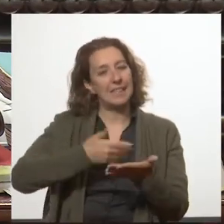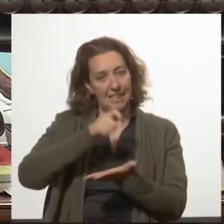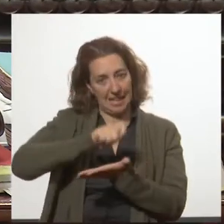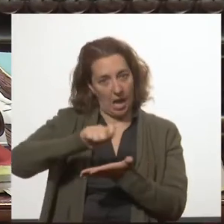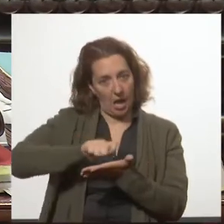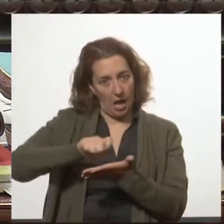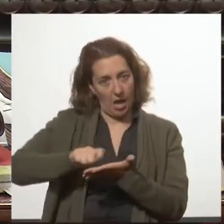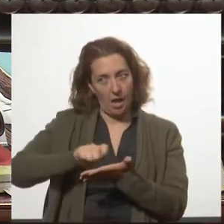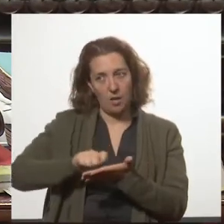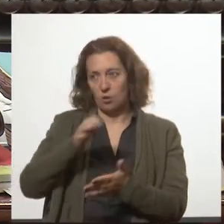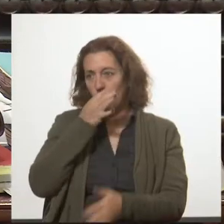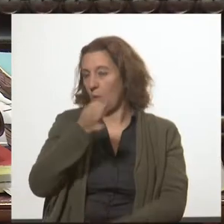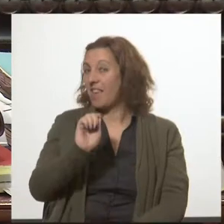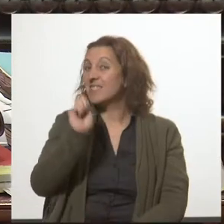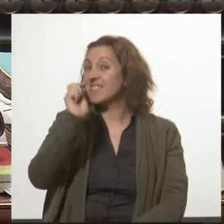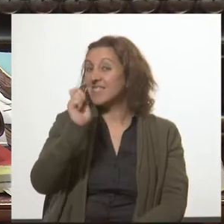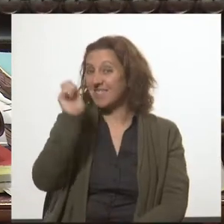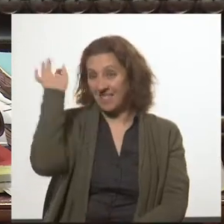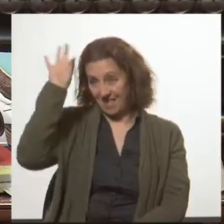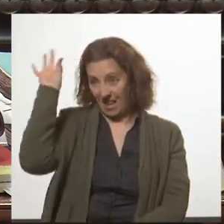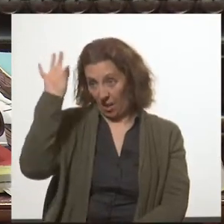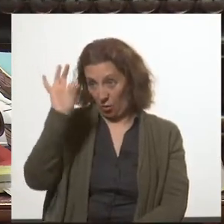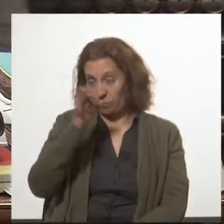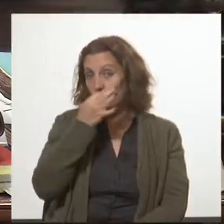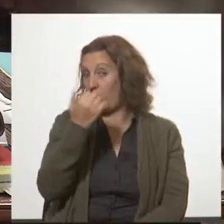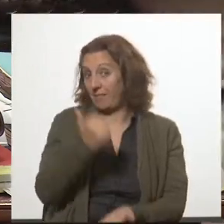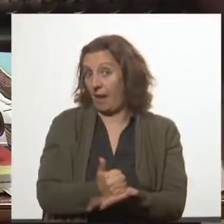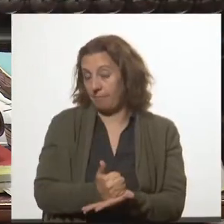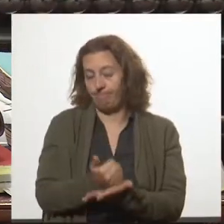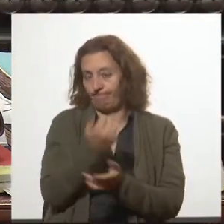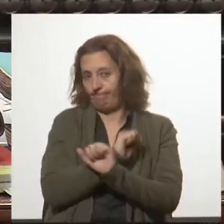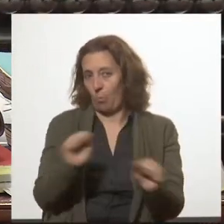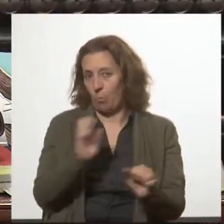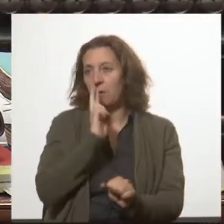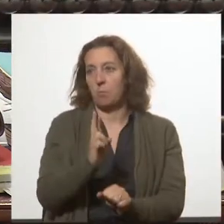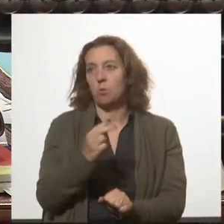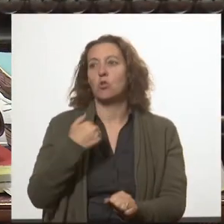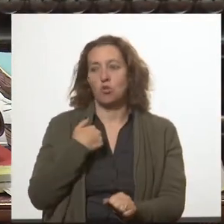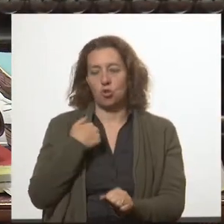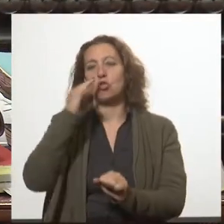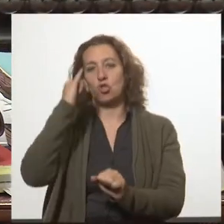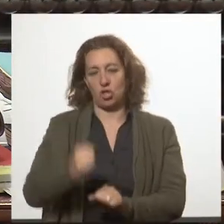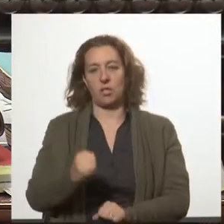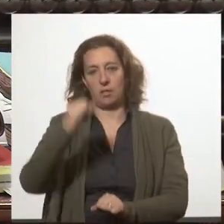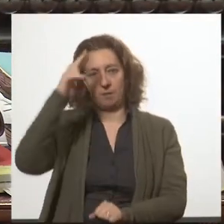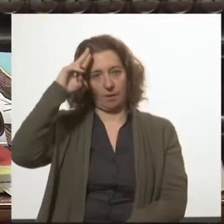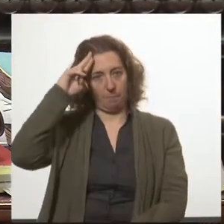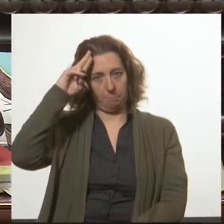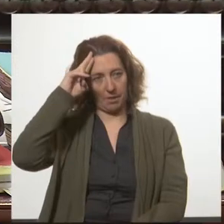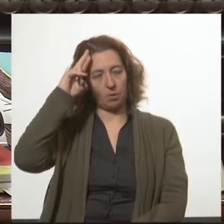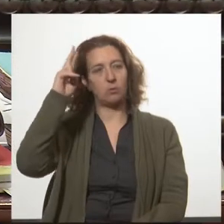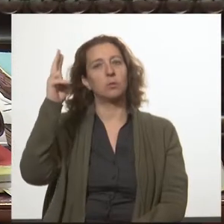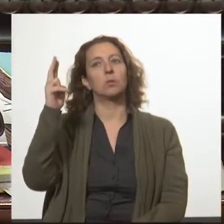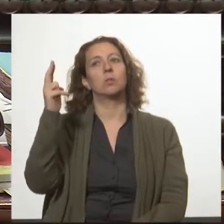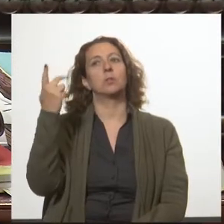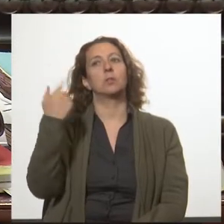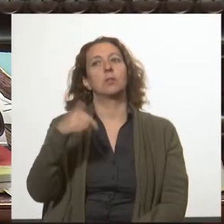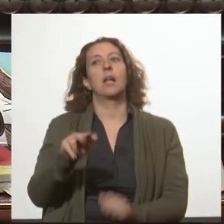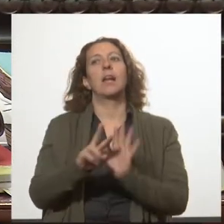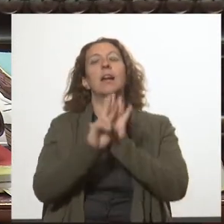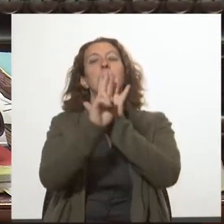que senador la dijo porque como no está presente y no puede responder yo sí soy respetuosa de la